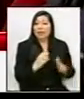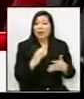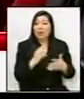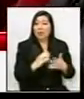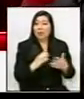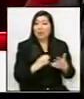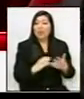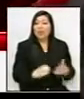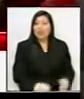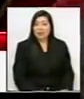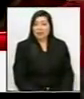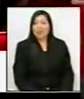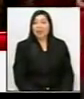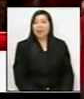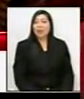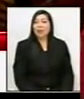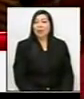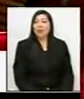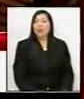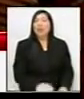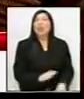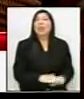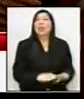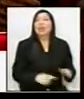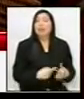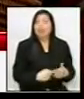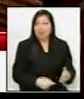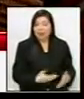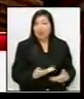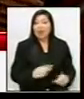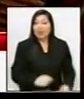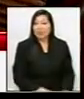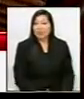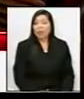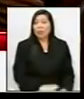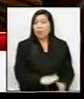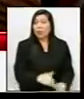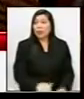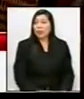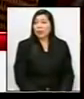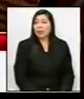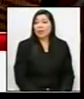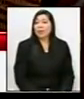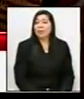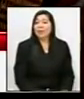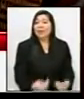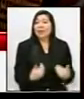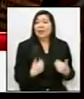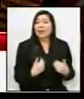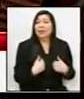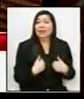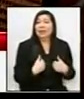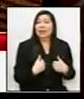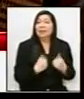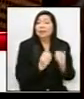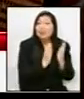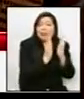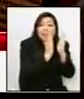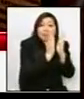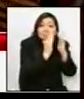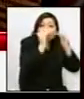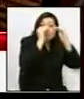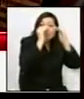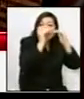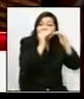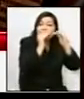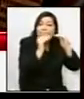Penal, ¿ya? Respecto a qué cosa es una organización criminal. Una organización criminal tiene que tener